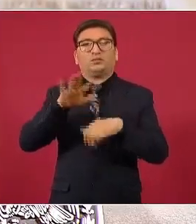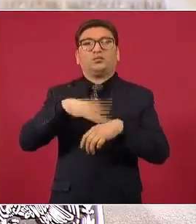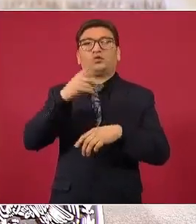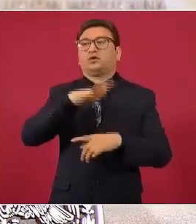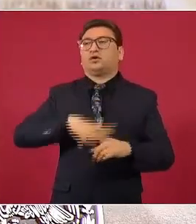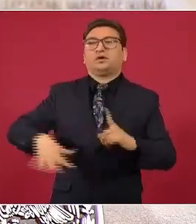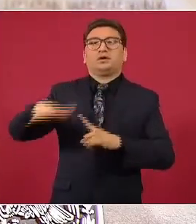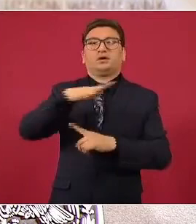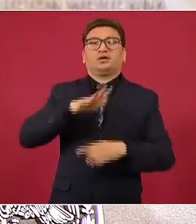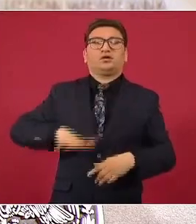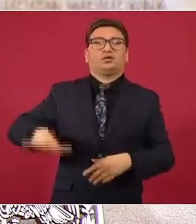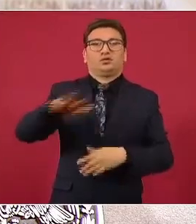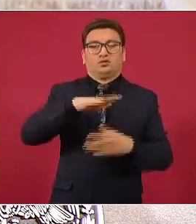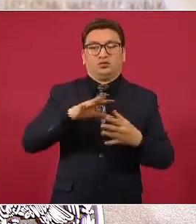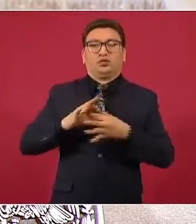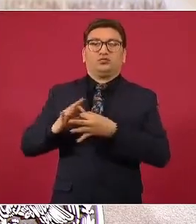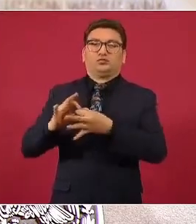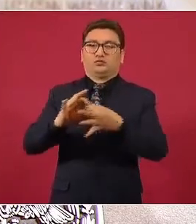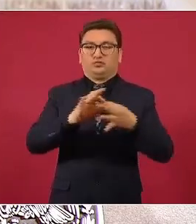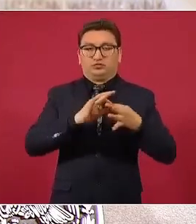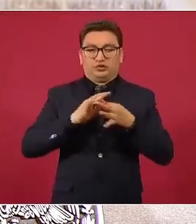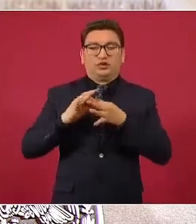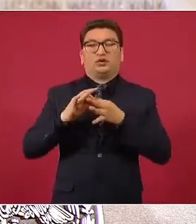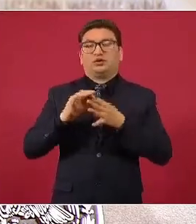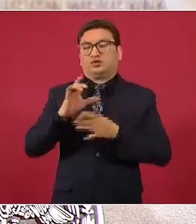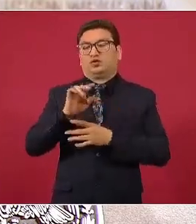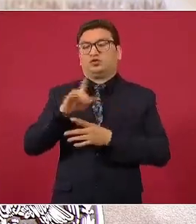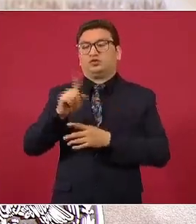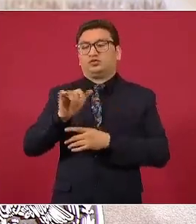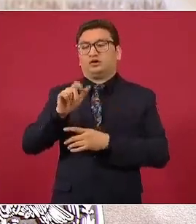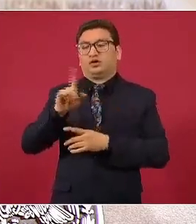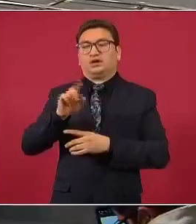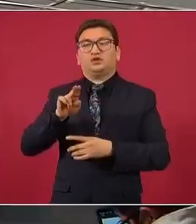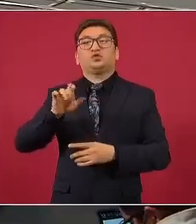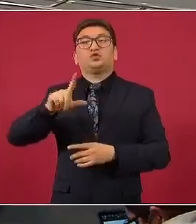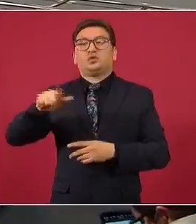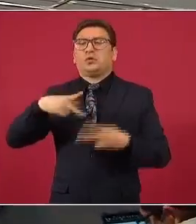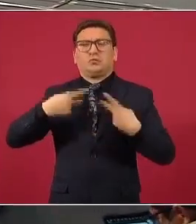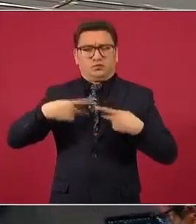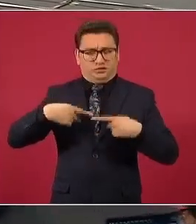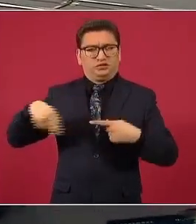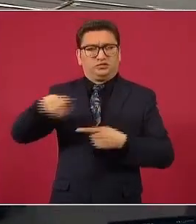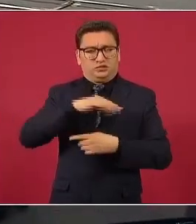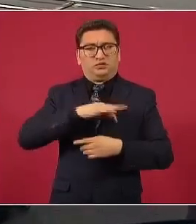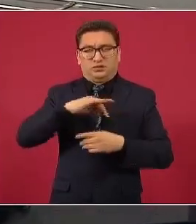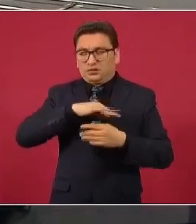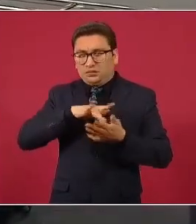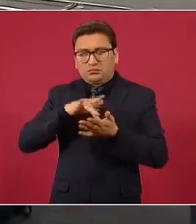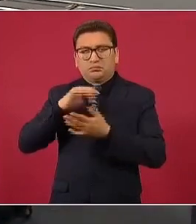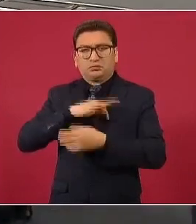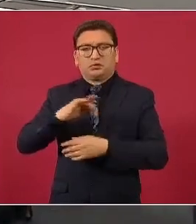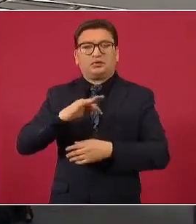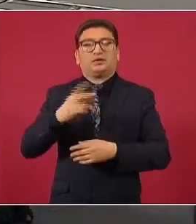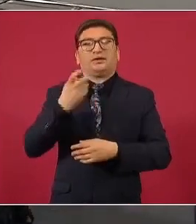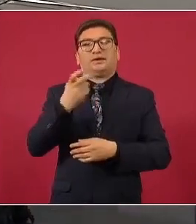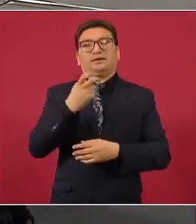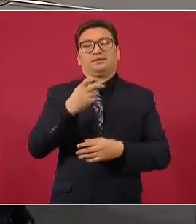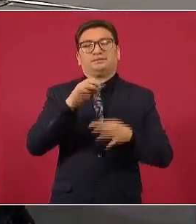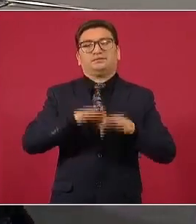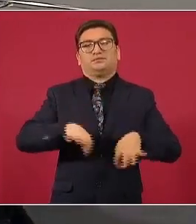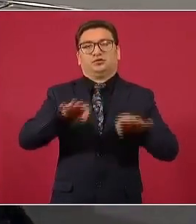la cooperativa Cruz Azul, pues ha tenido siempre un crecimiento de la derechohabiencia muy importante, pero que en este sentido también